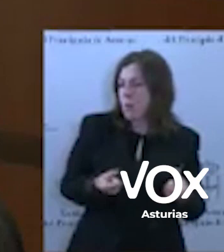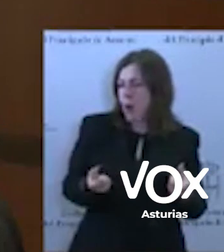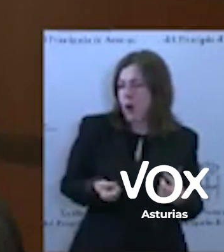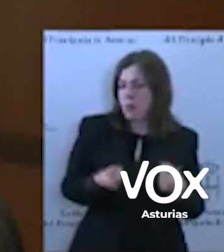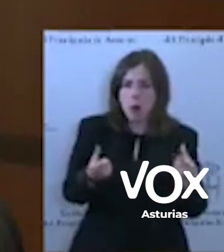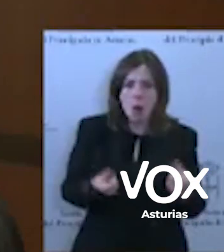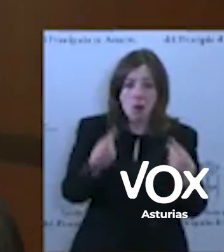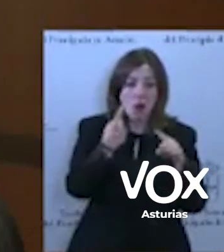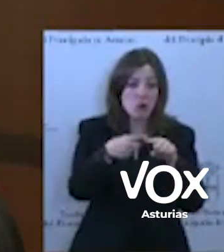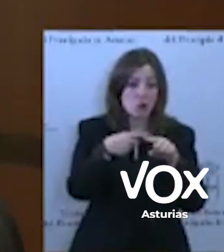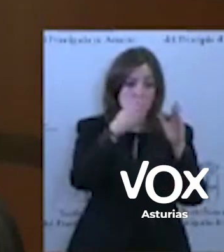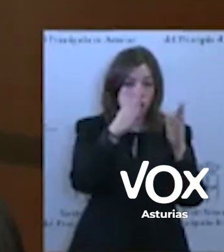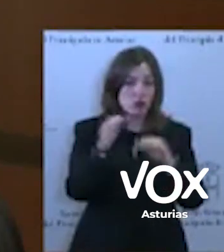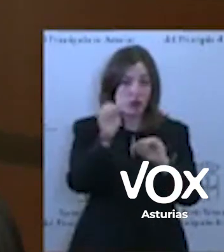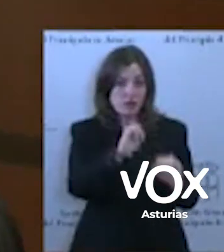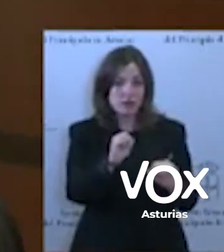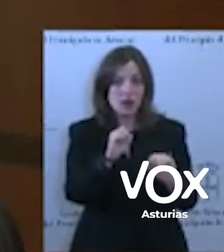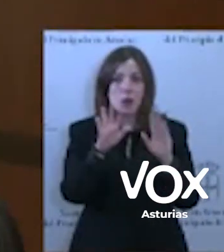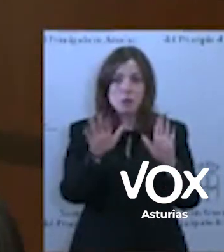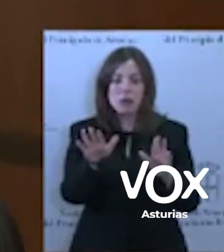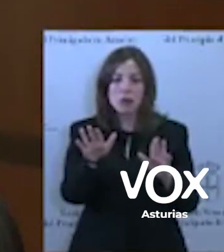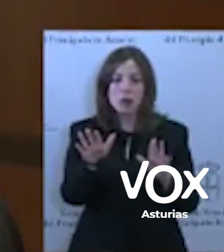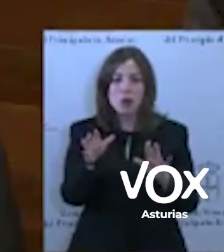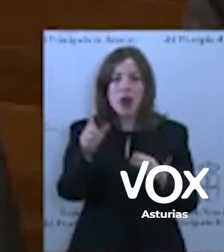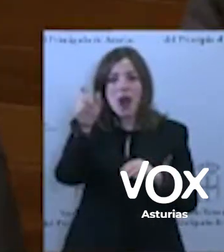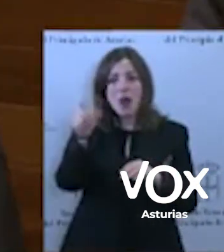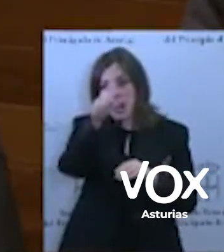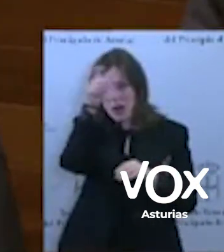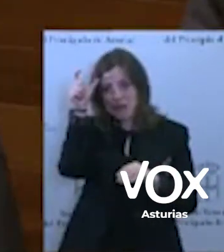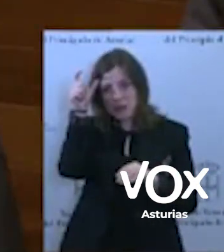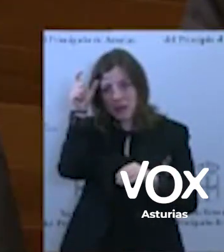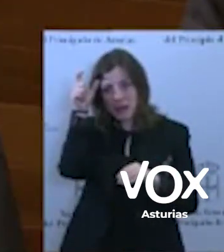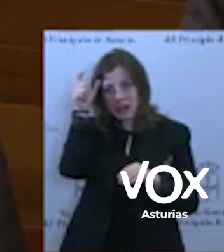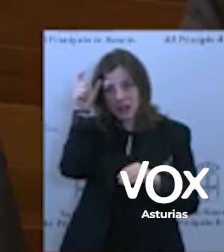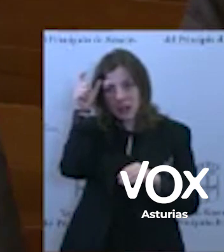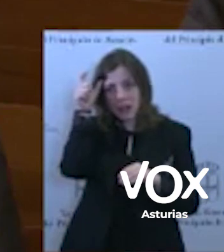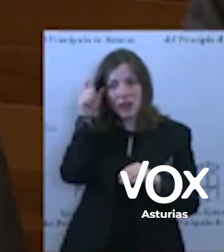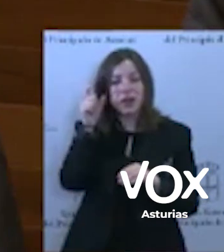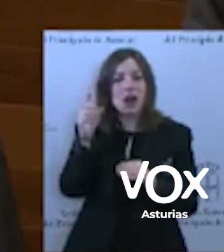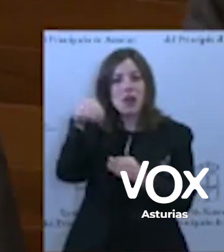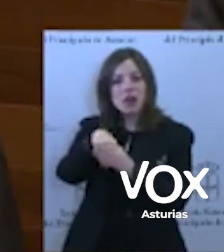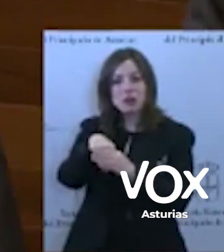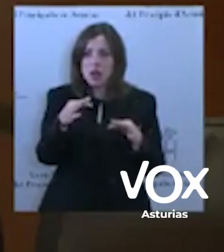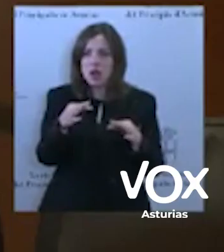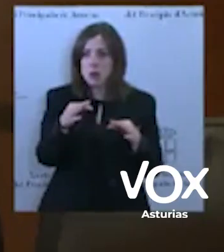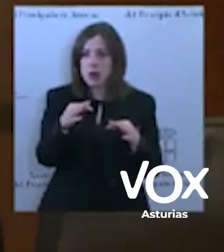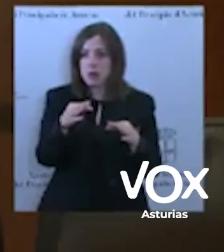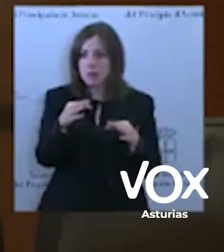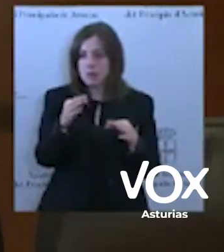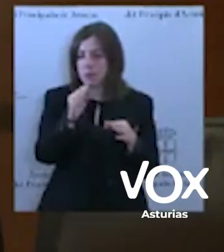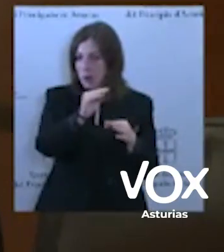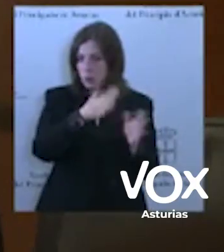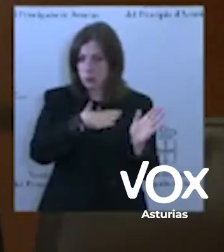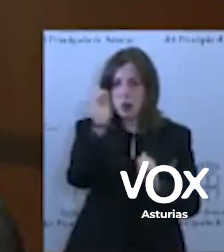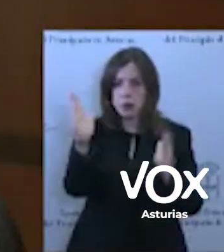niega una enfermera liberada a los colegios de educación especial. ¿Usted sabe que están asumiendo ahora los profesores la medicación de los niños? Yo pediría